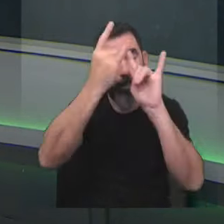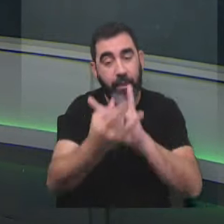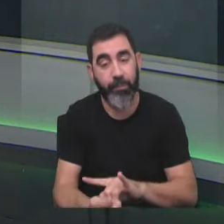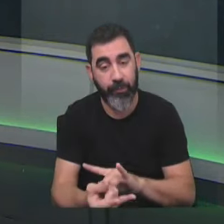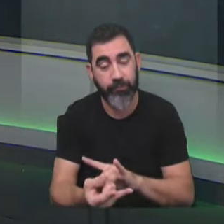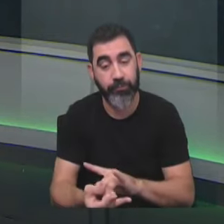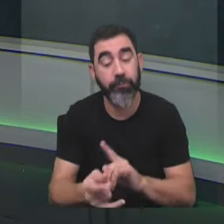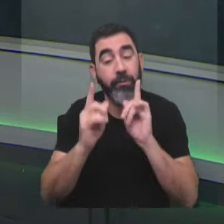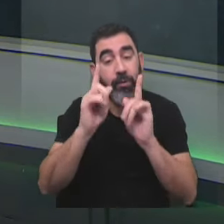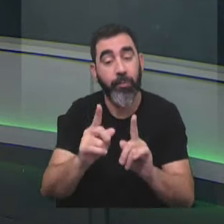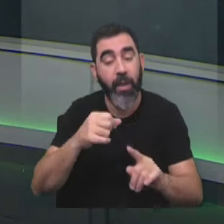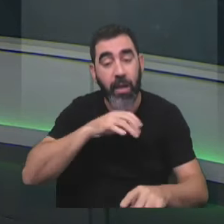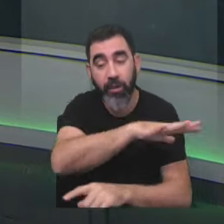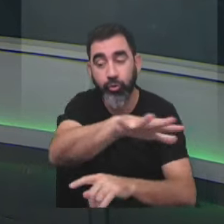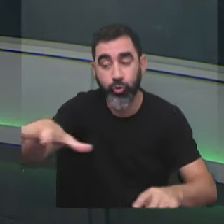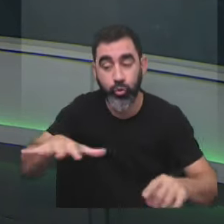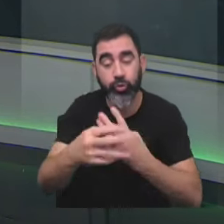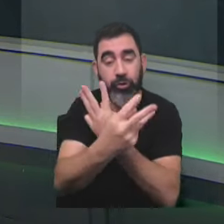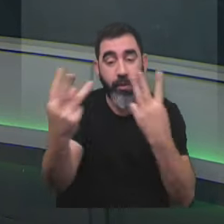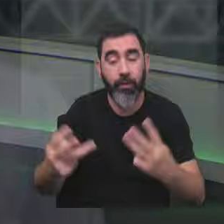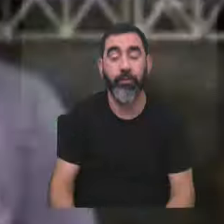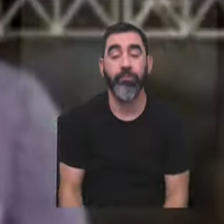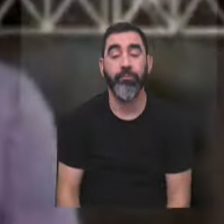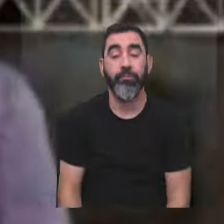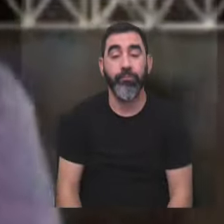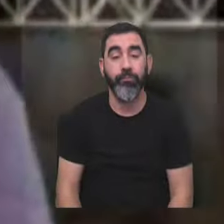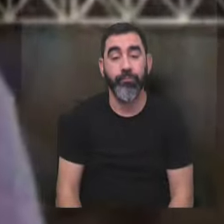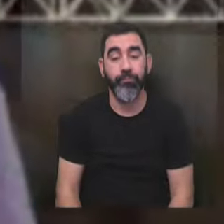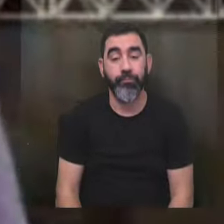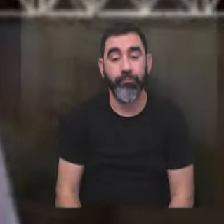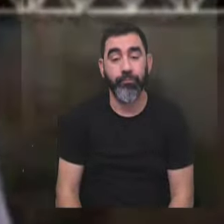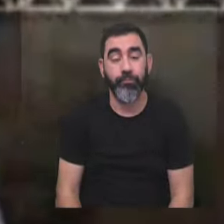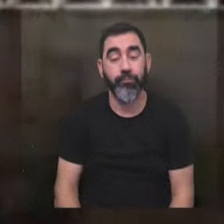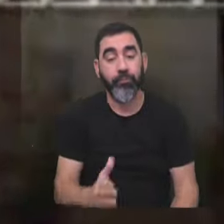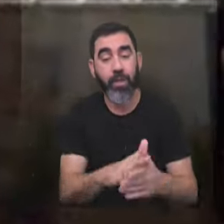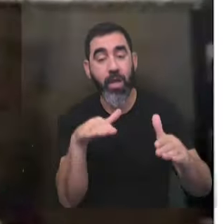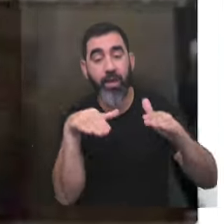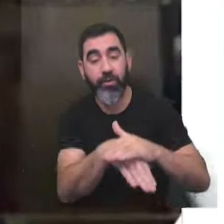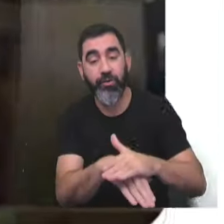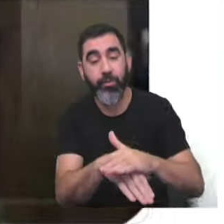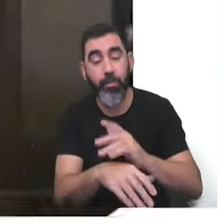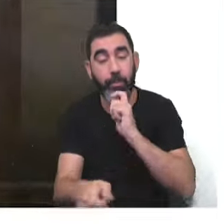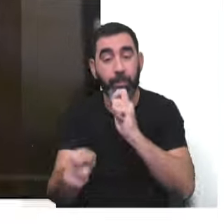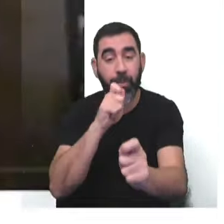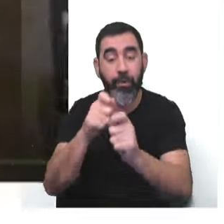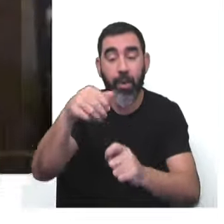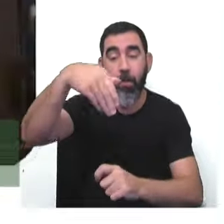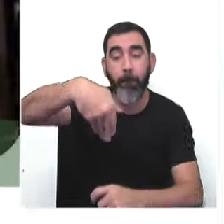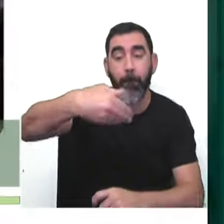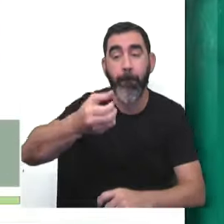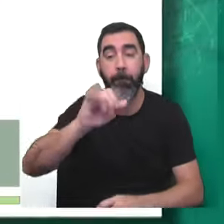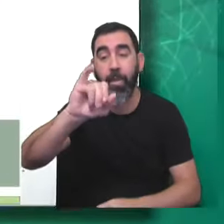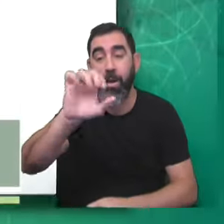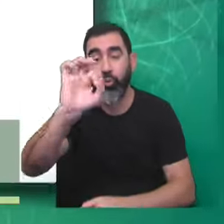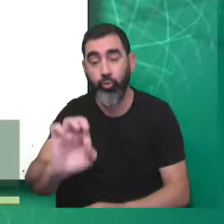particular y a la sociedad en general la noticia del archivo fue consignada por la periodista Georgina mayo en su cuenta de